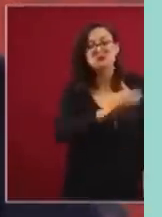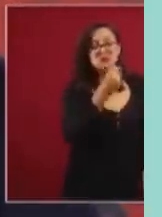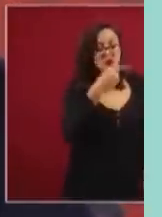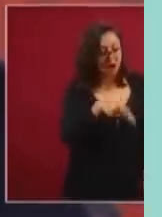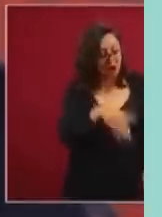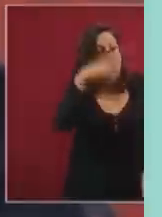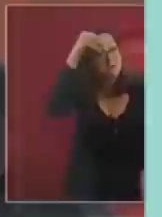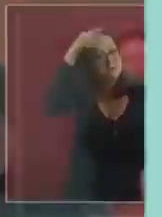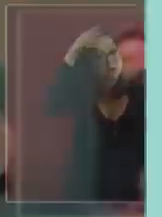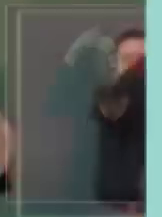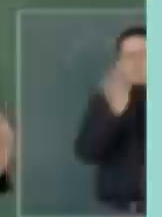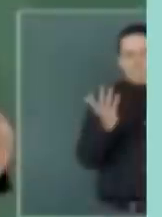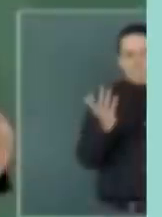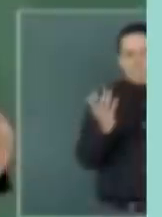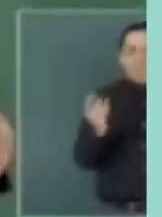aprende?